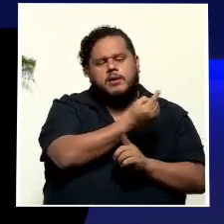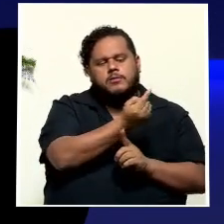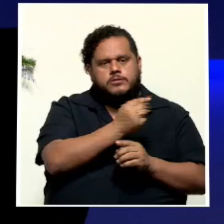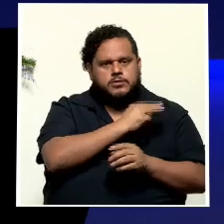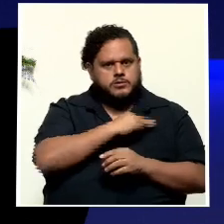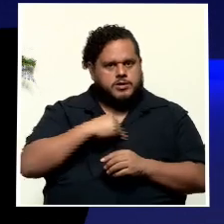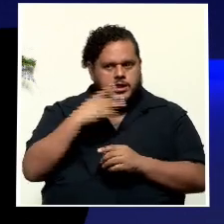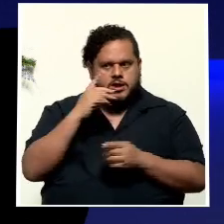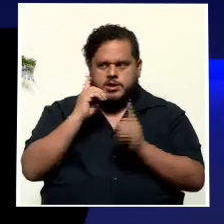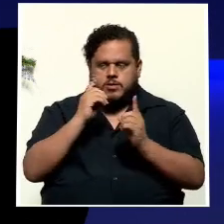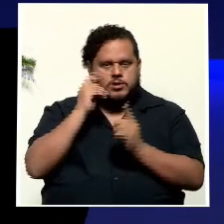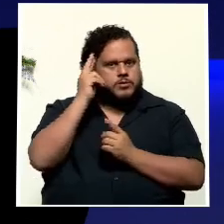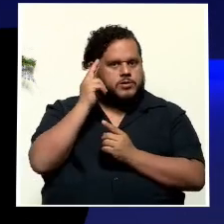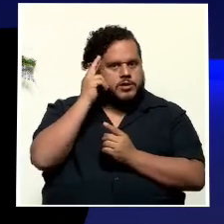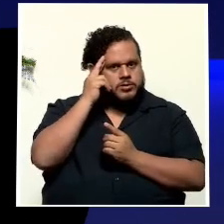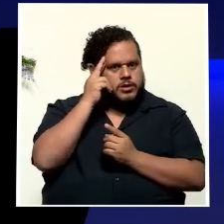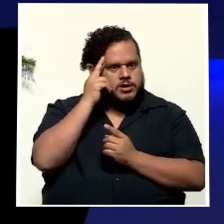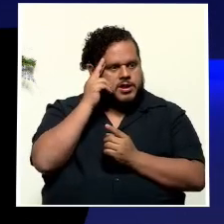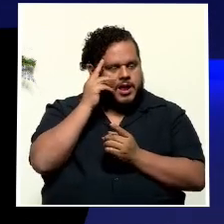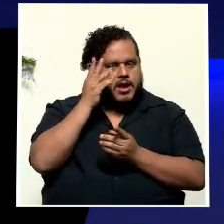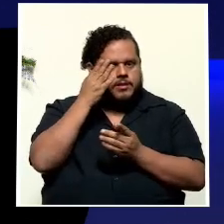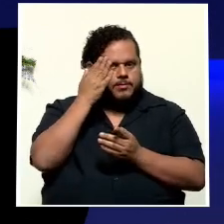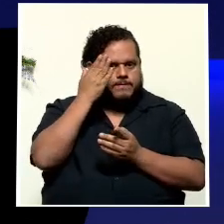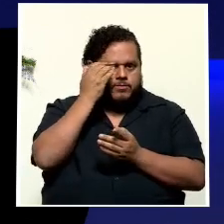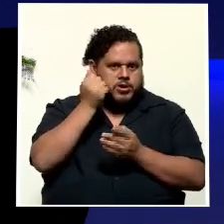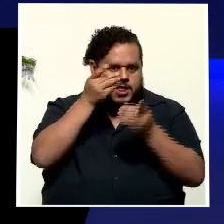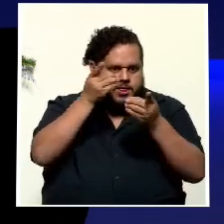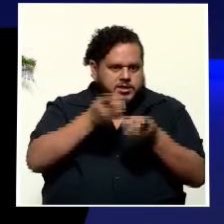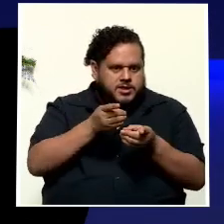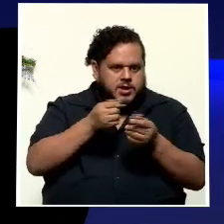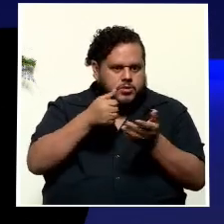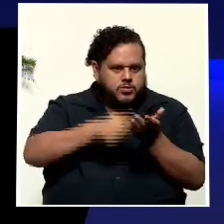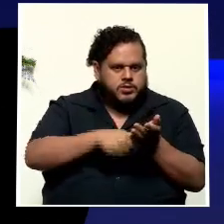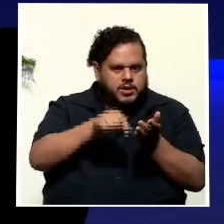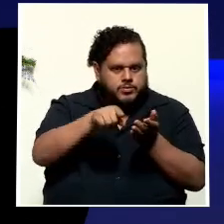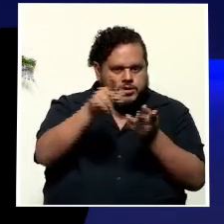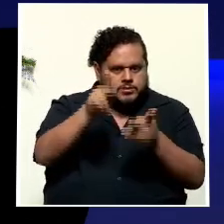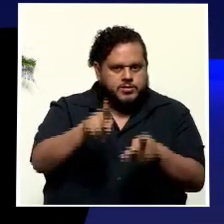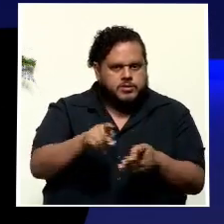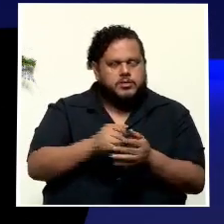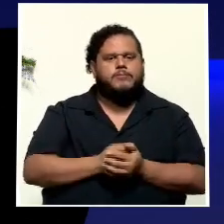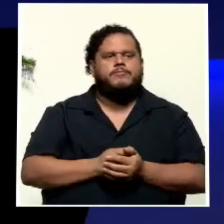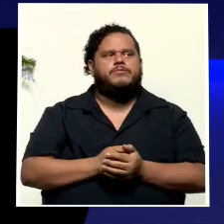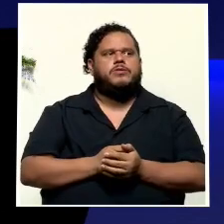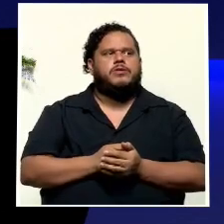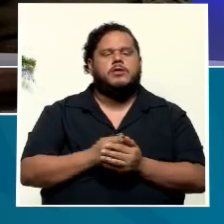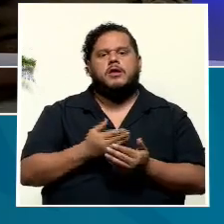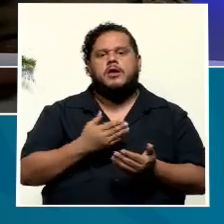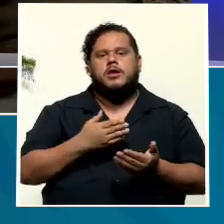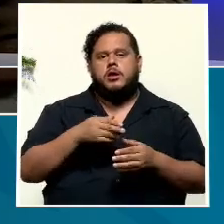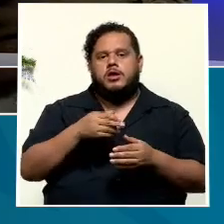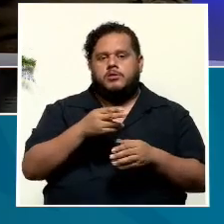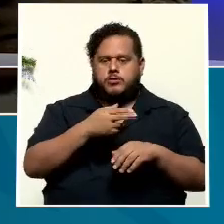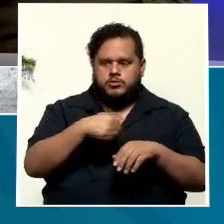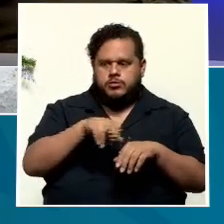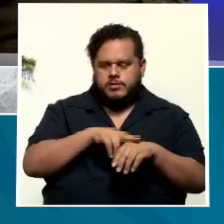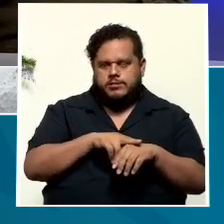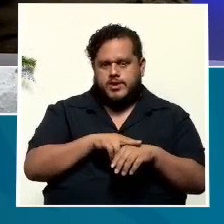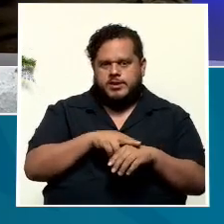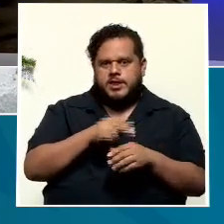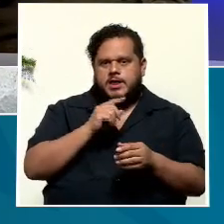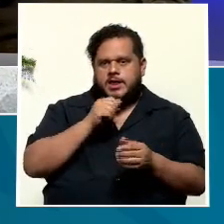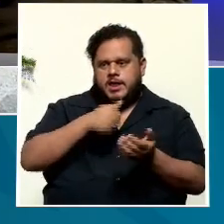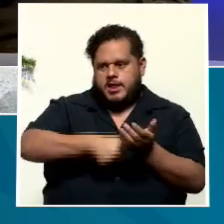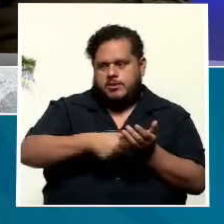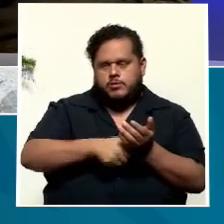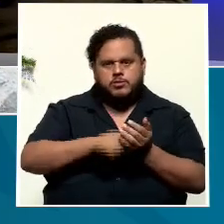cuáles fueron las razones que lo decidieron a votar por esa persona. Usualmente el voto es secreto para la